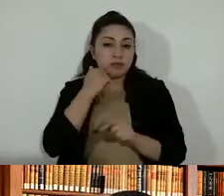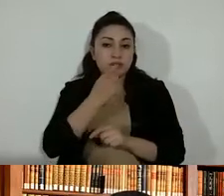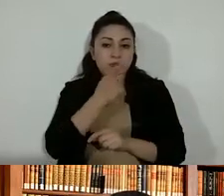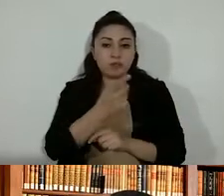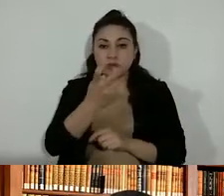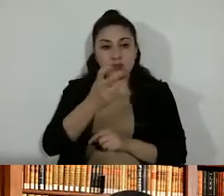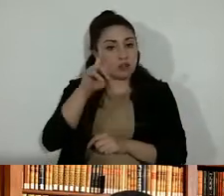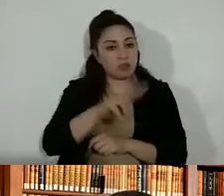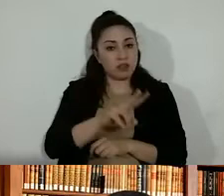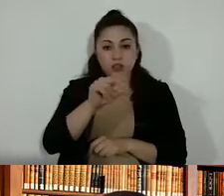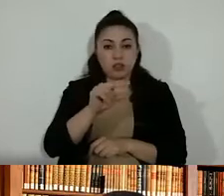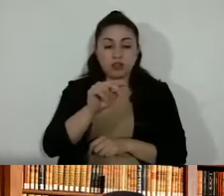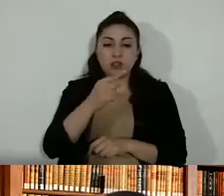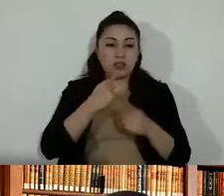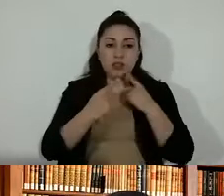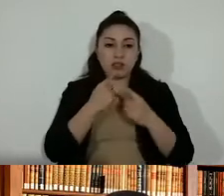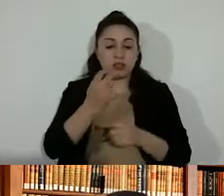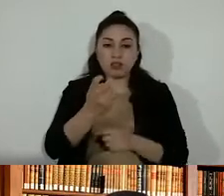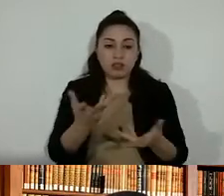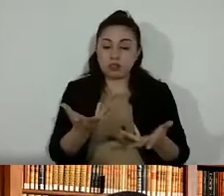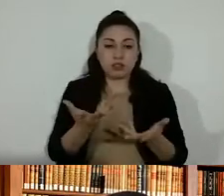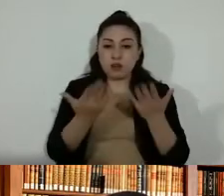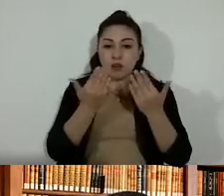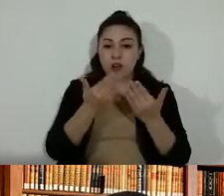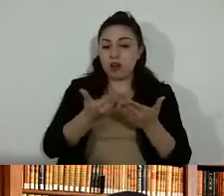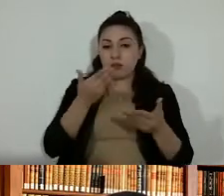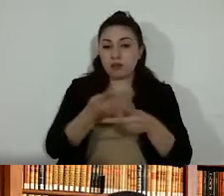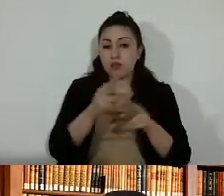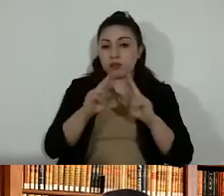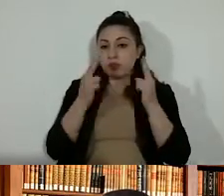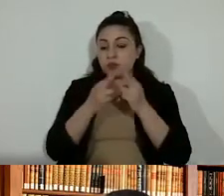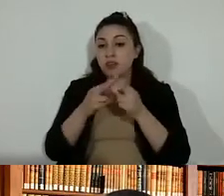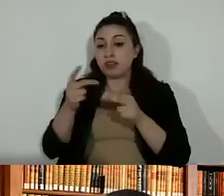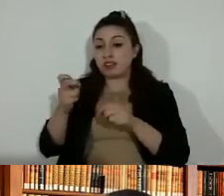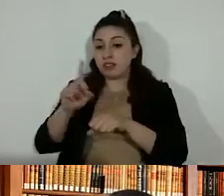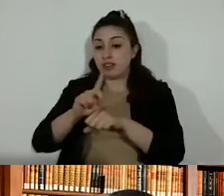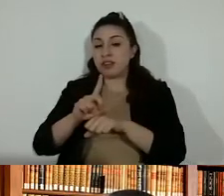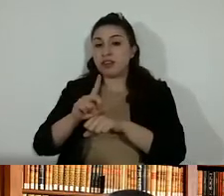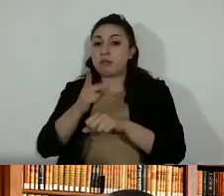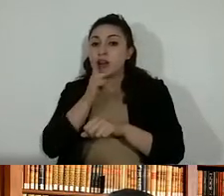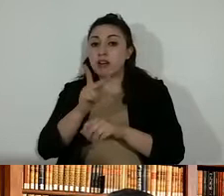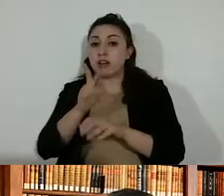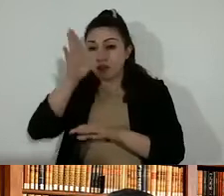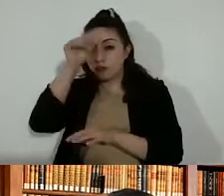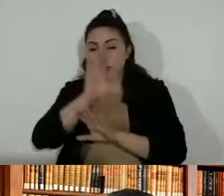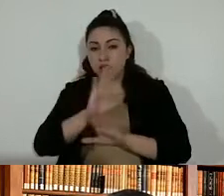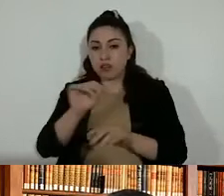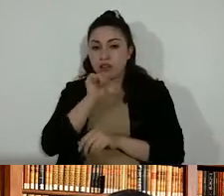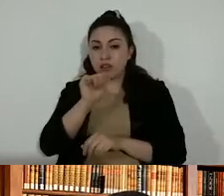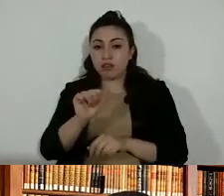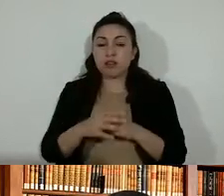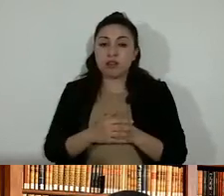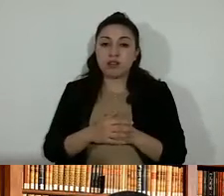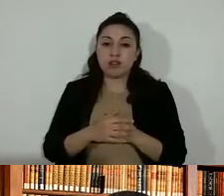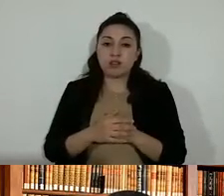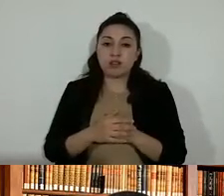verdad que hayamos llegado a nada, así que no había ningún acuerdo en esa mesa de trabajo y así que hago propias las